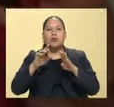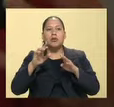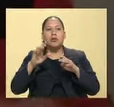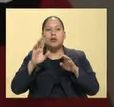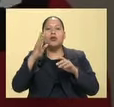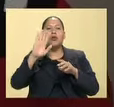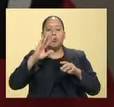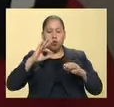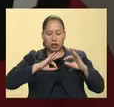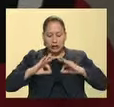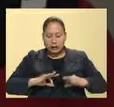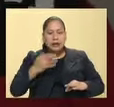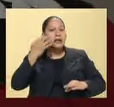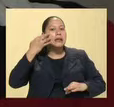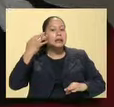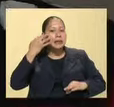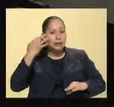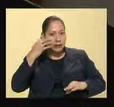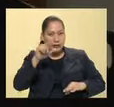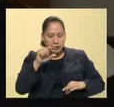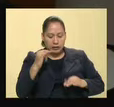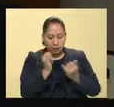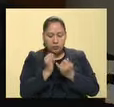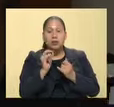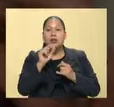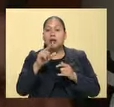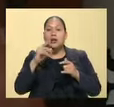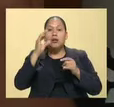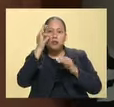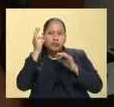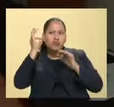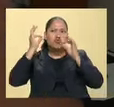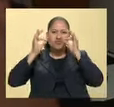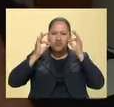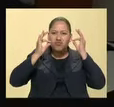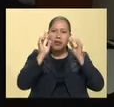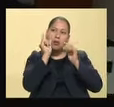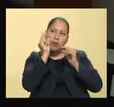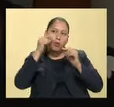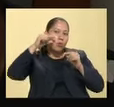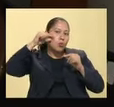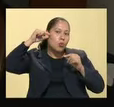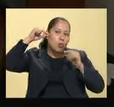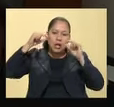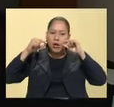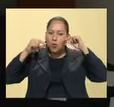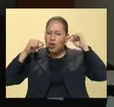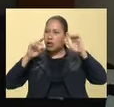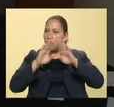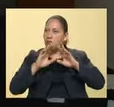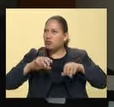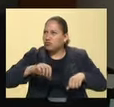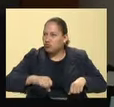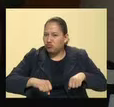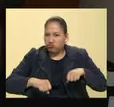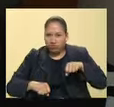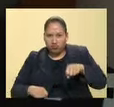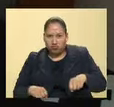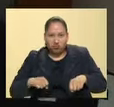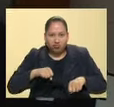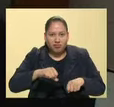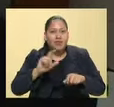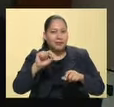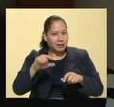tigre. Exacto, ¿no? Y entonces el diseño es a rayas, picos, es un diseño agresivo por el